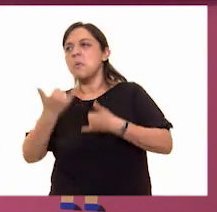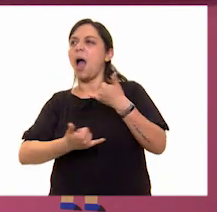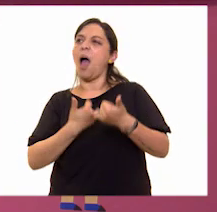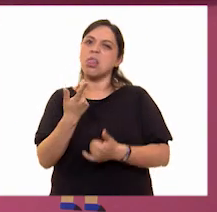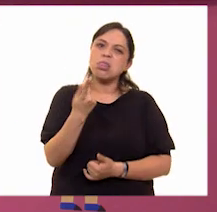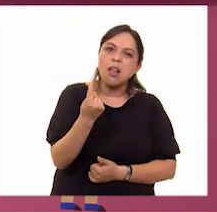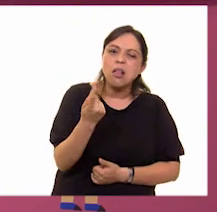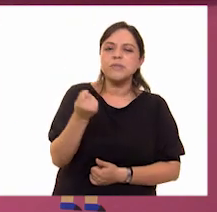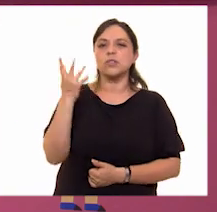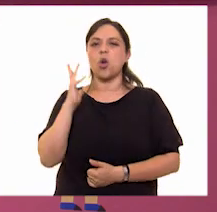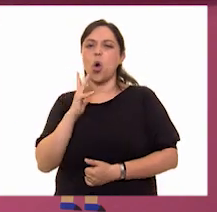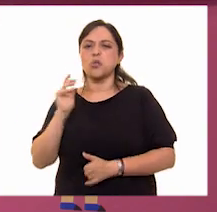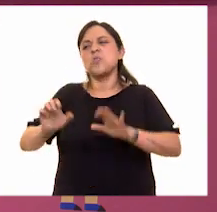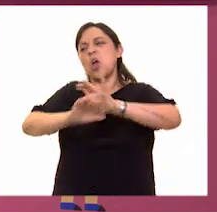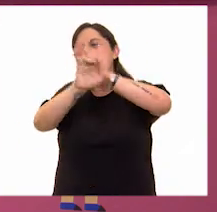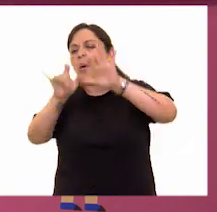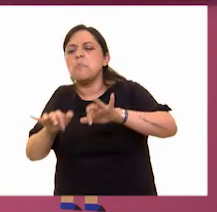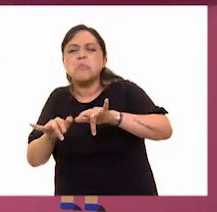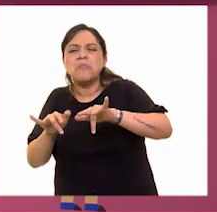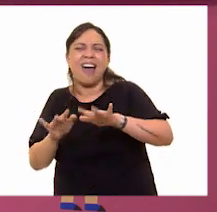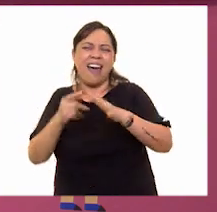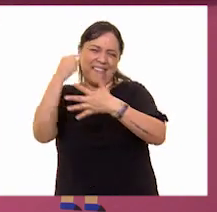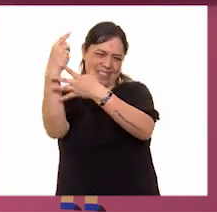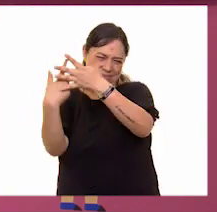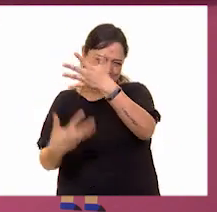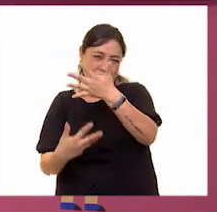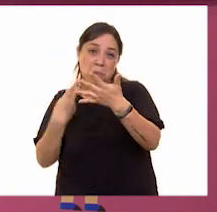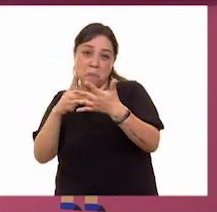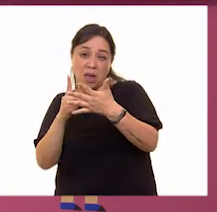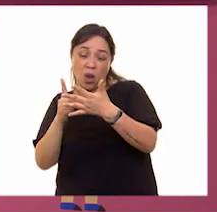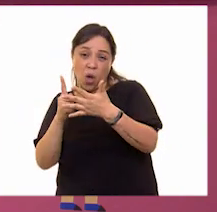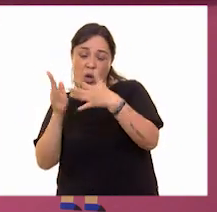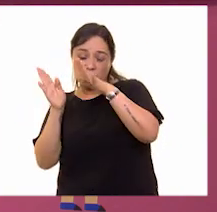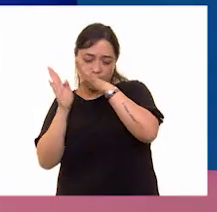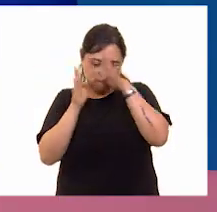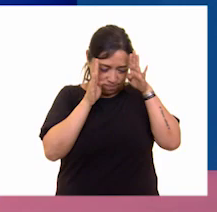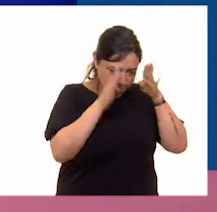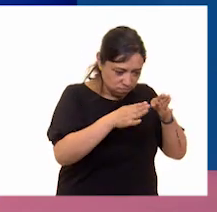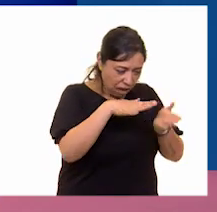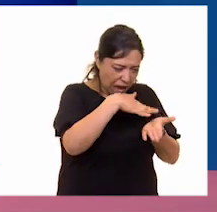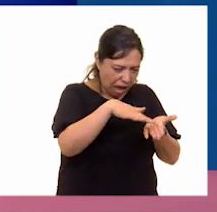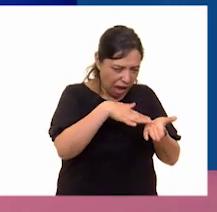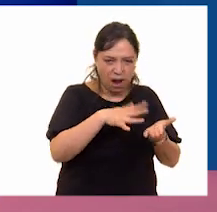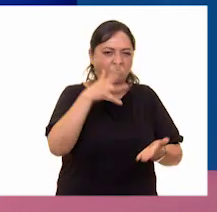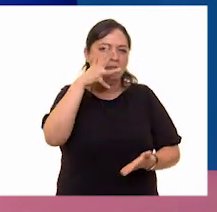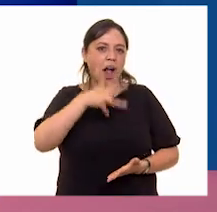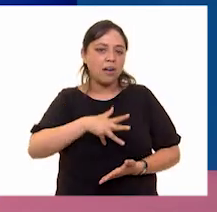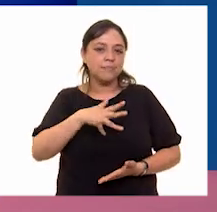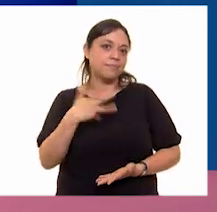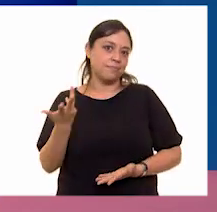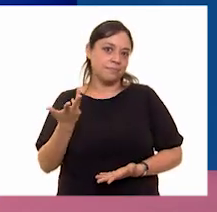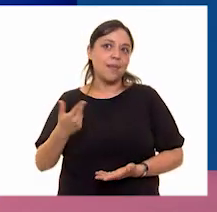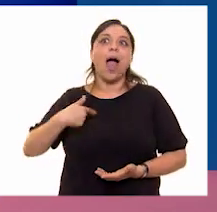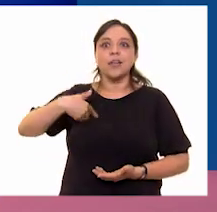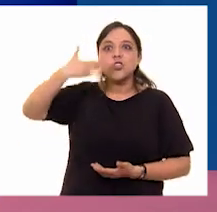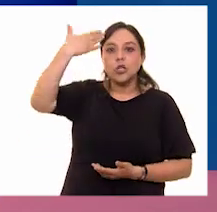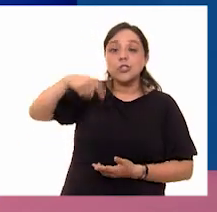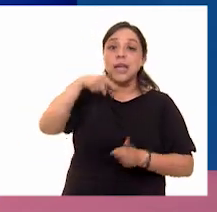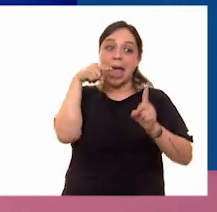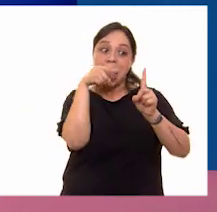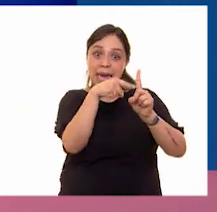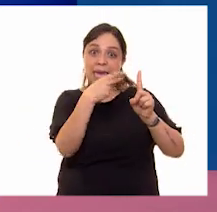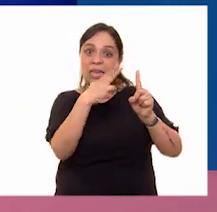televisión, utilizar la computadora, lo que sea, menos leer ese libro. Yo solo sé que los libros de Francisco Hinojosa me